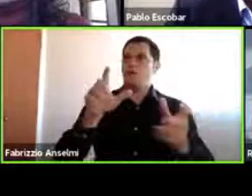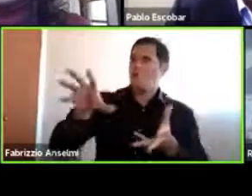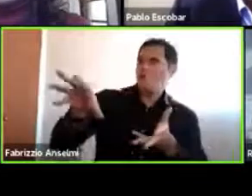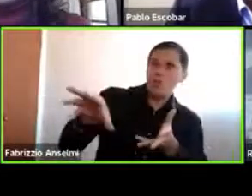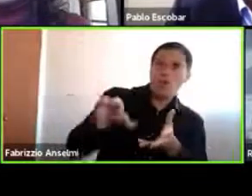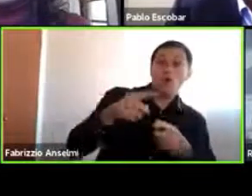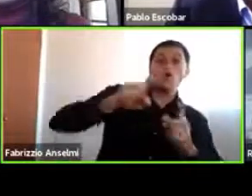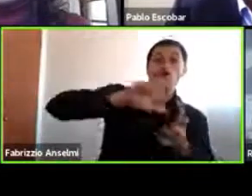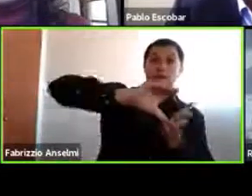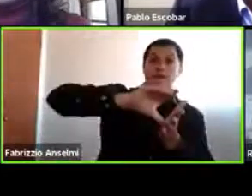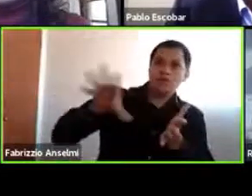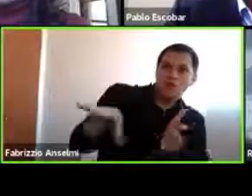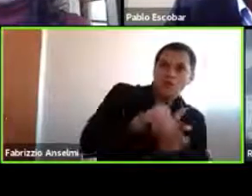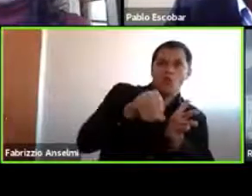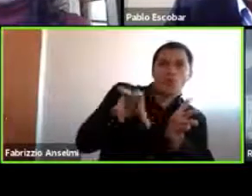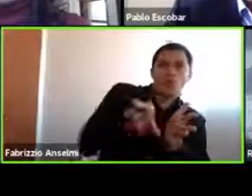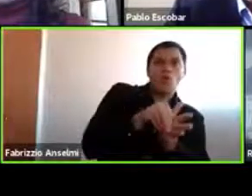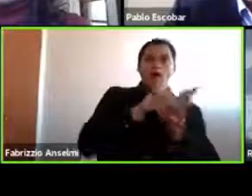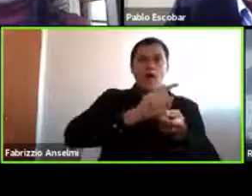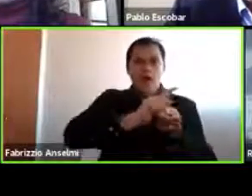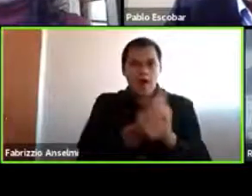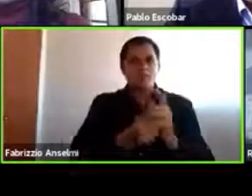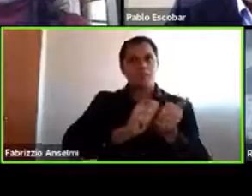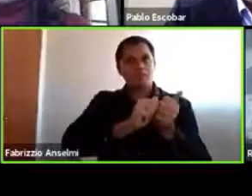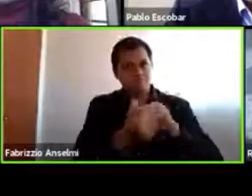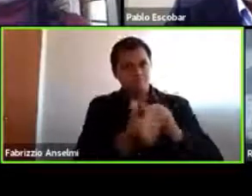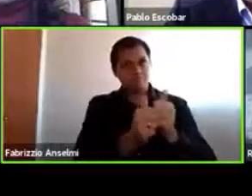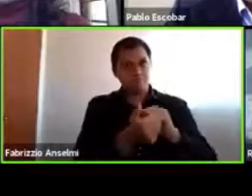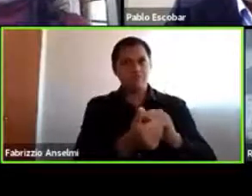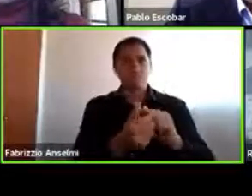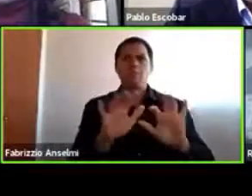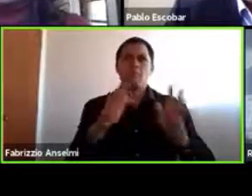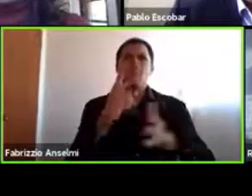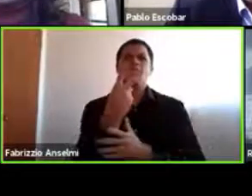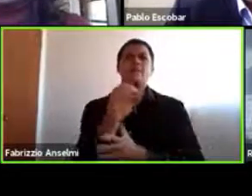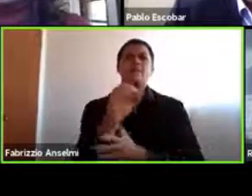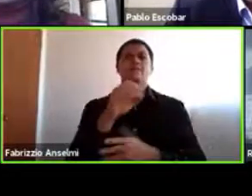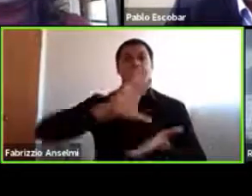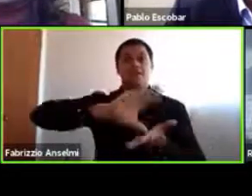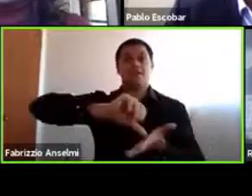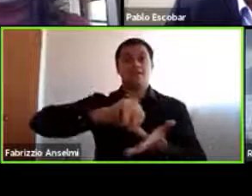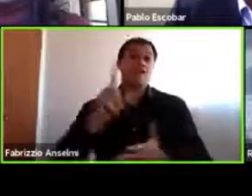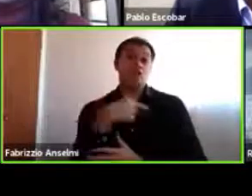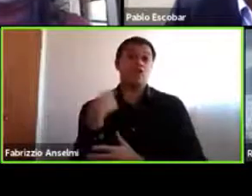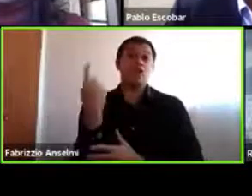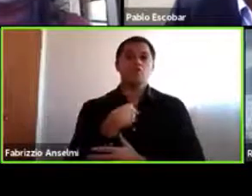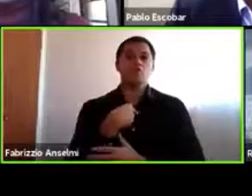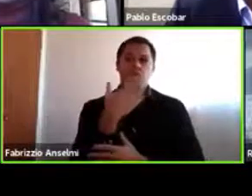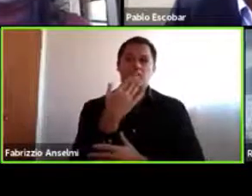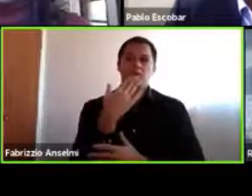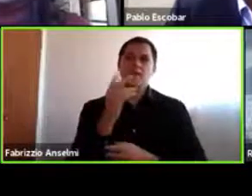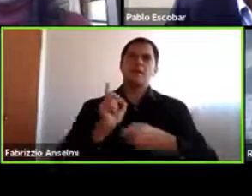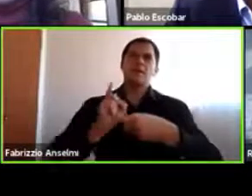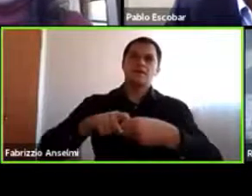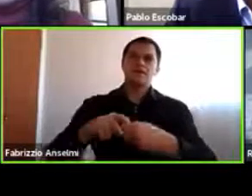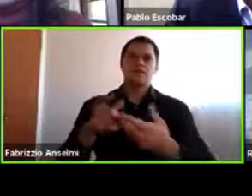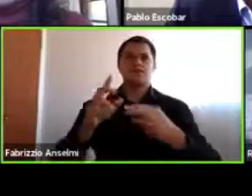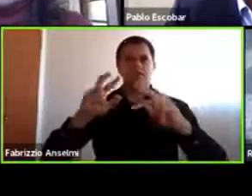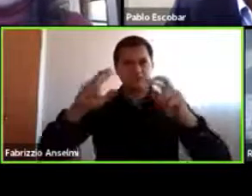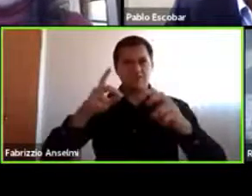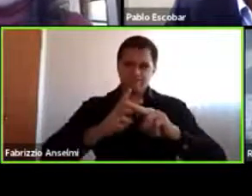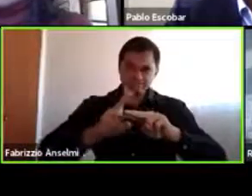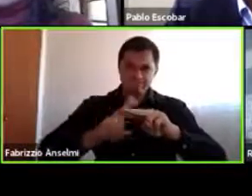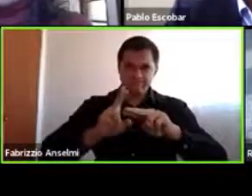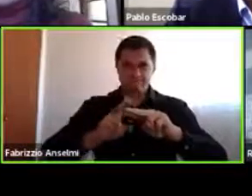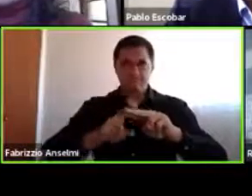20 países, y como les decía al principio, nosotros participamos de la elaboración y la prueba empírica de